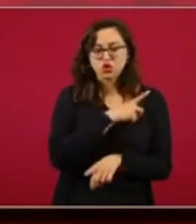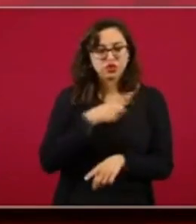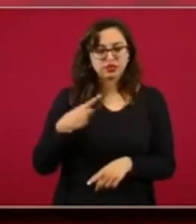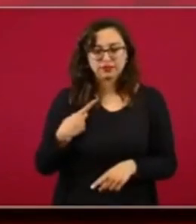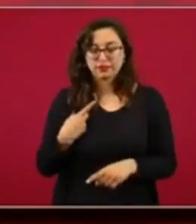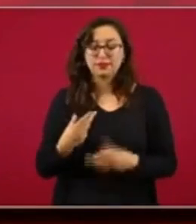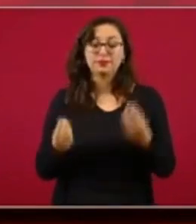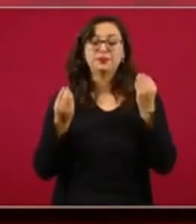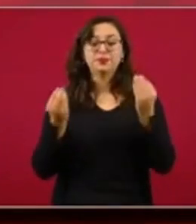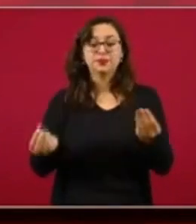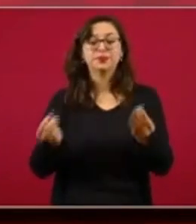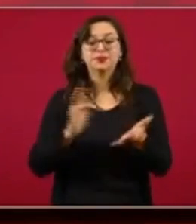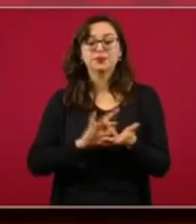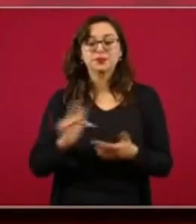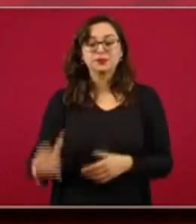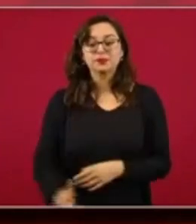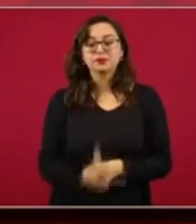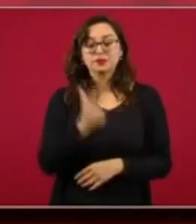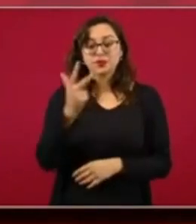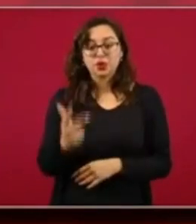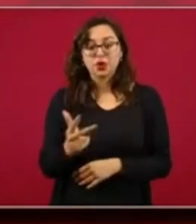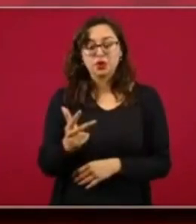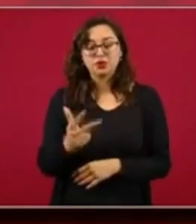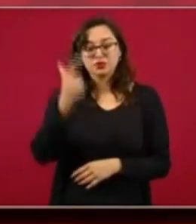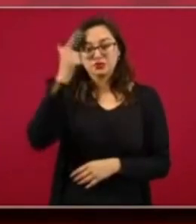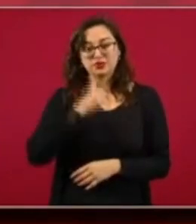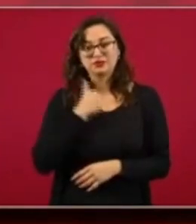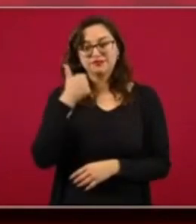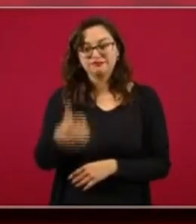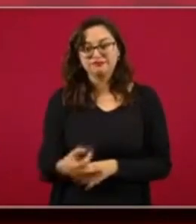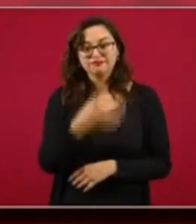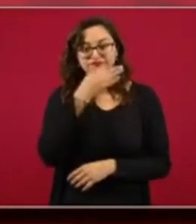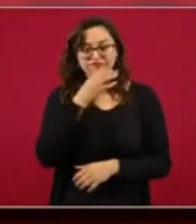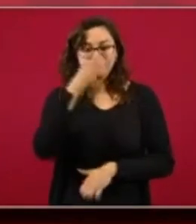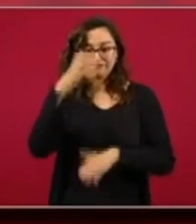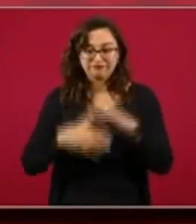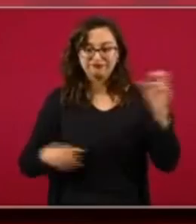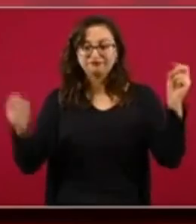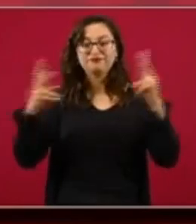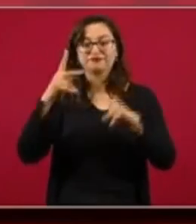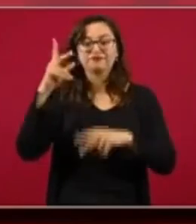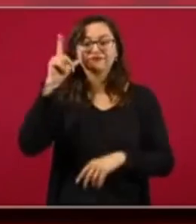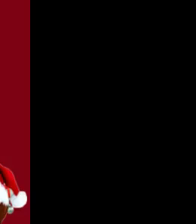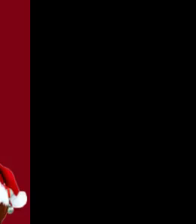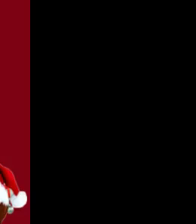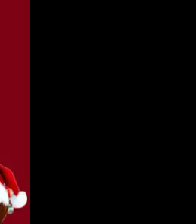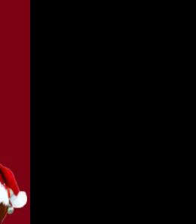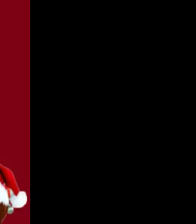Muchas gracias. Son las 20 horas con 6 minutos. Aquí terminamos y nos vemos mañana.